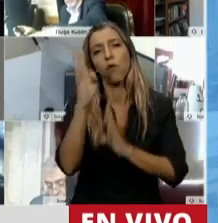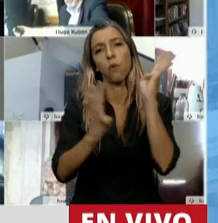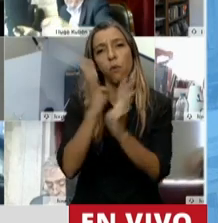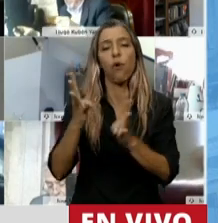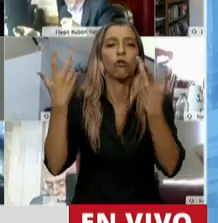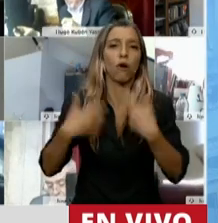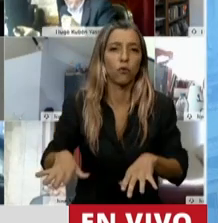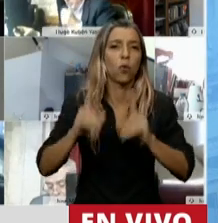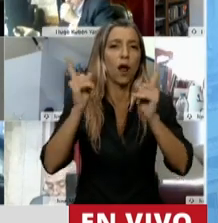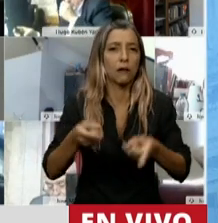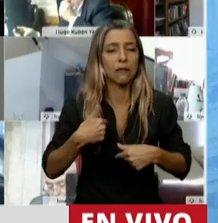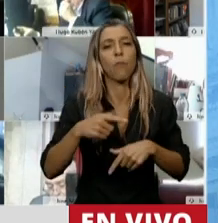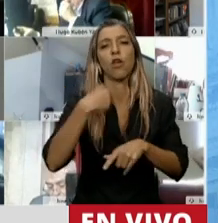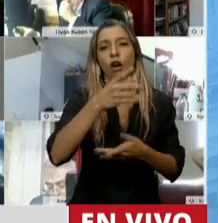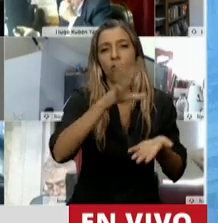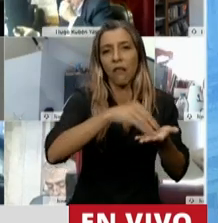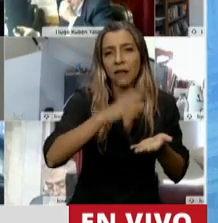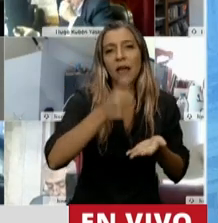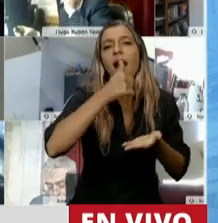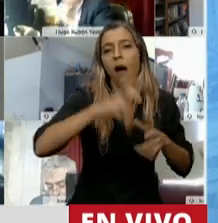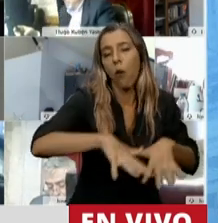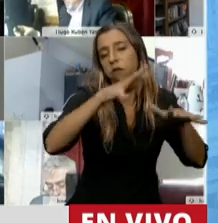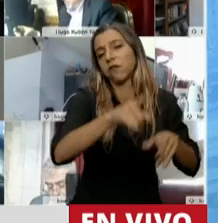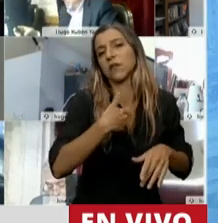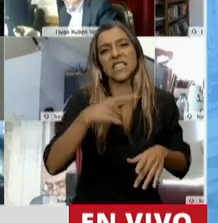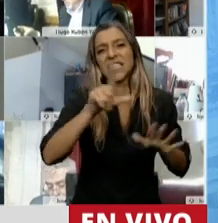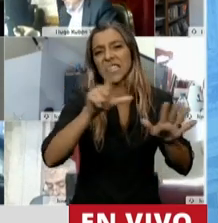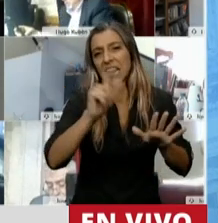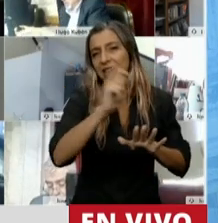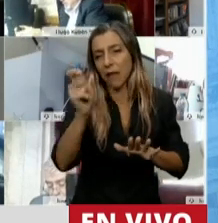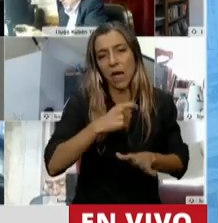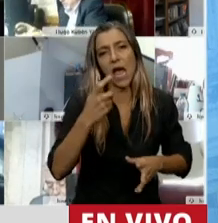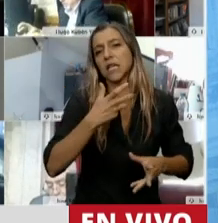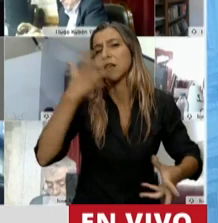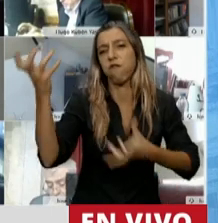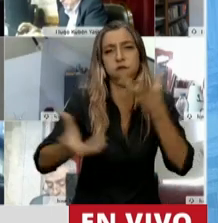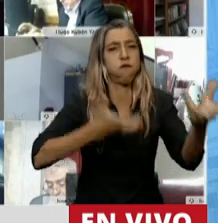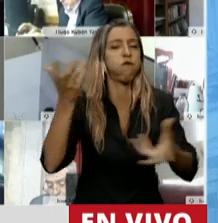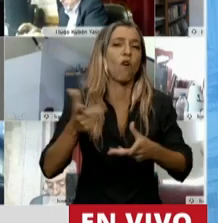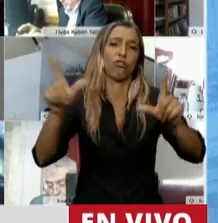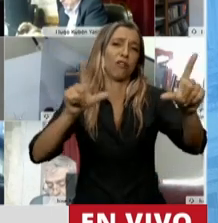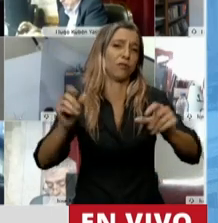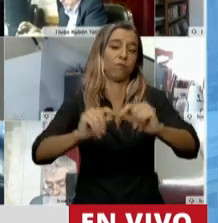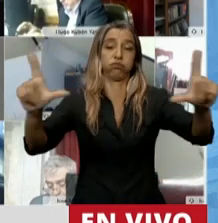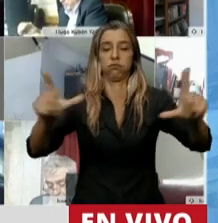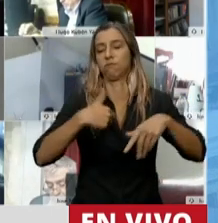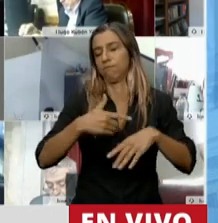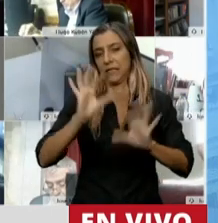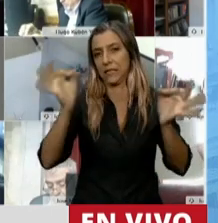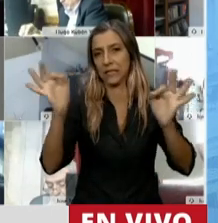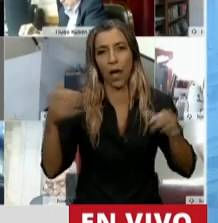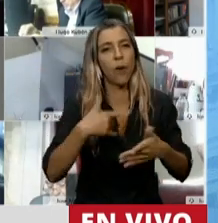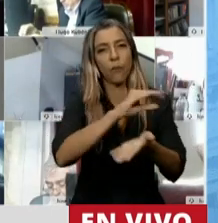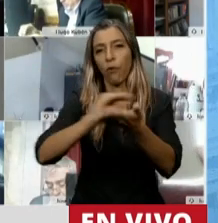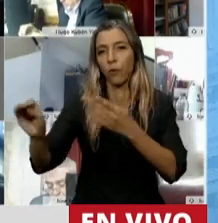y humedales prendidas a fuego en 7 meses, mientras la pandemia, lo vimos todos por la tele, lo contaron los diputados y las